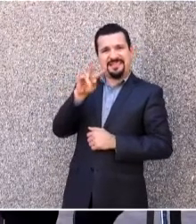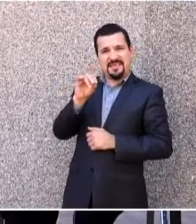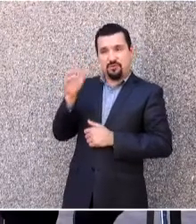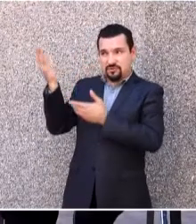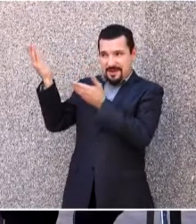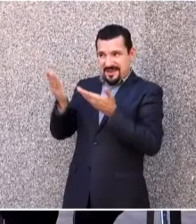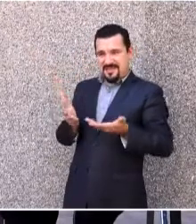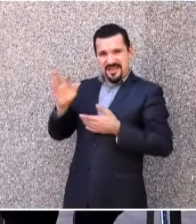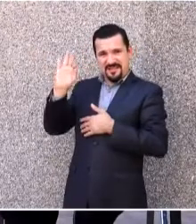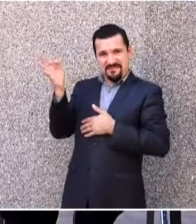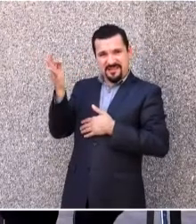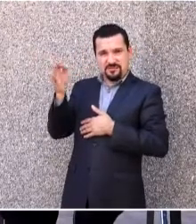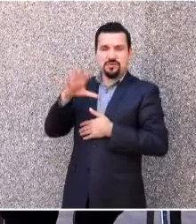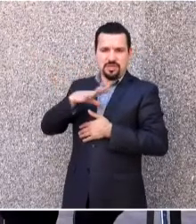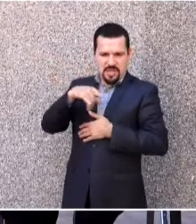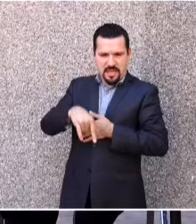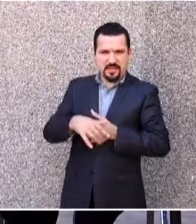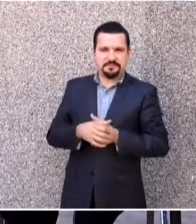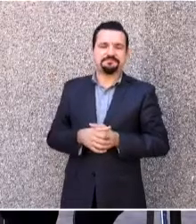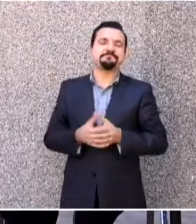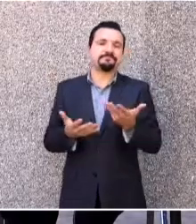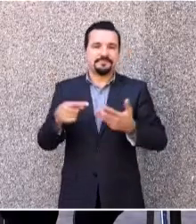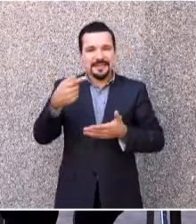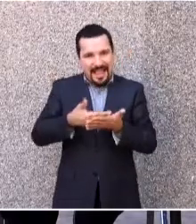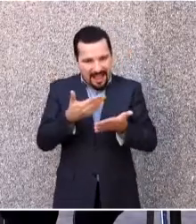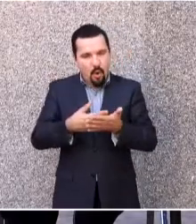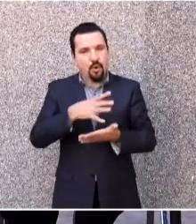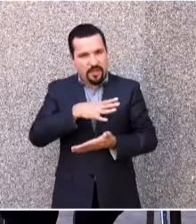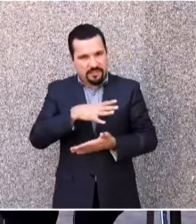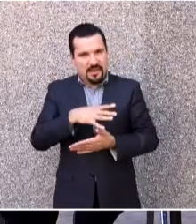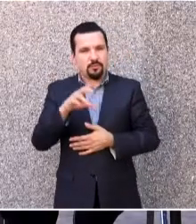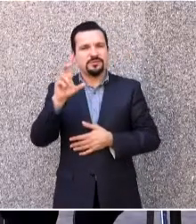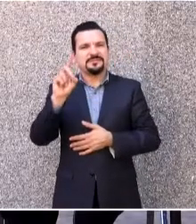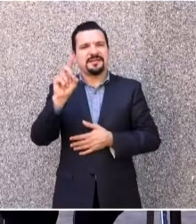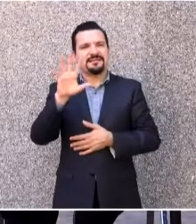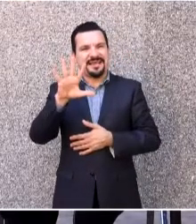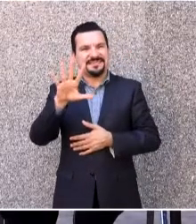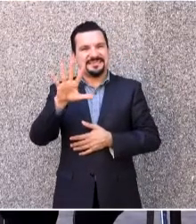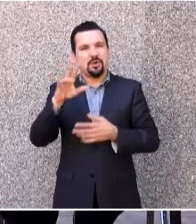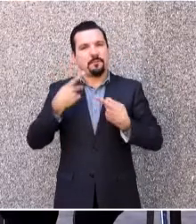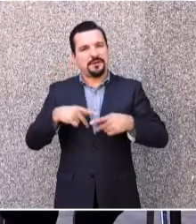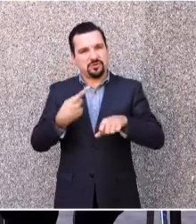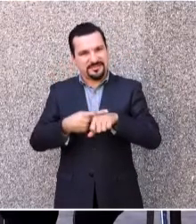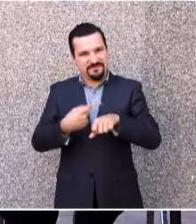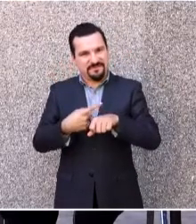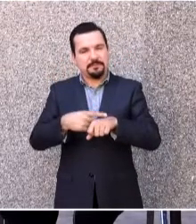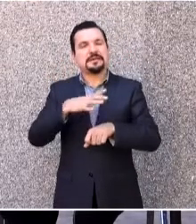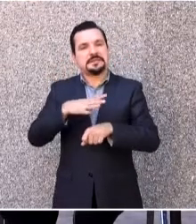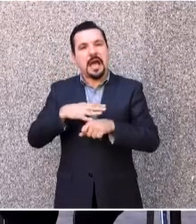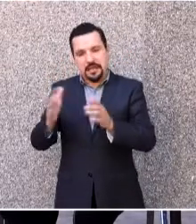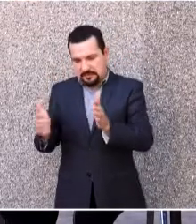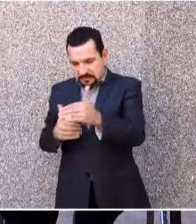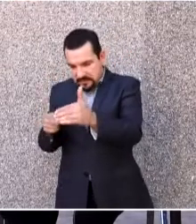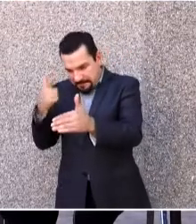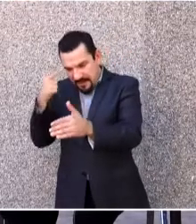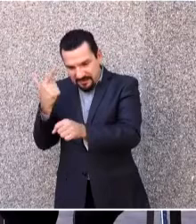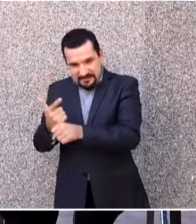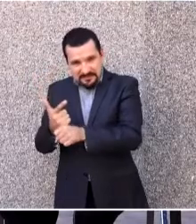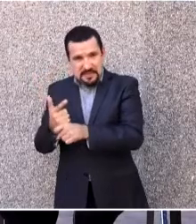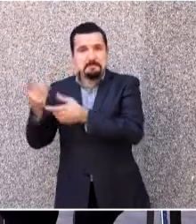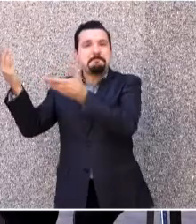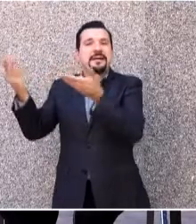El que tienen y que van a llegar. Que tenemos hoy, tenemos para 35 pacientes y que van a llegar, van a